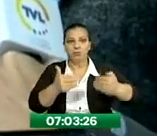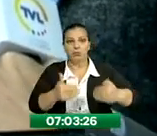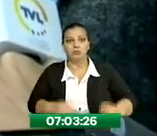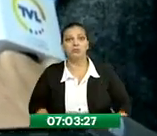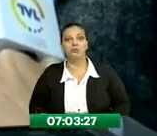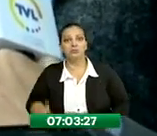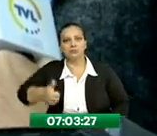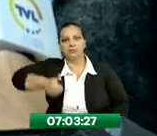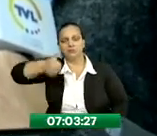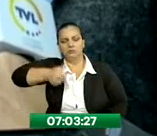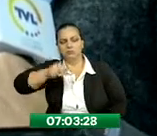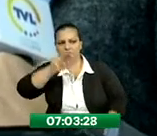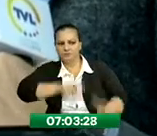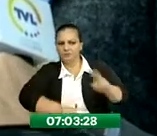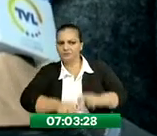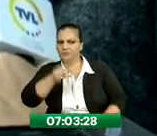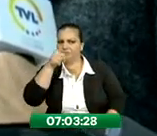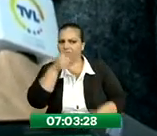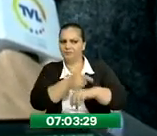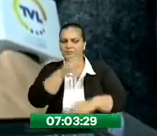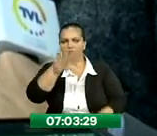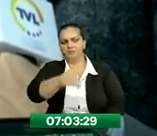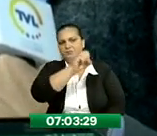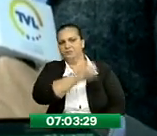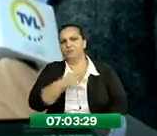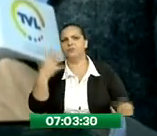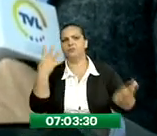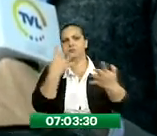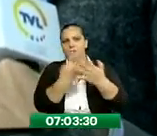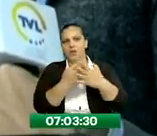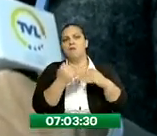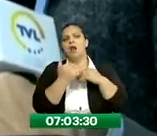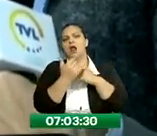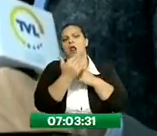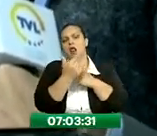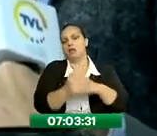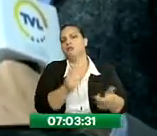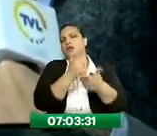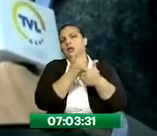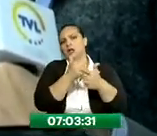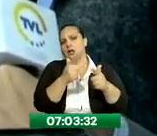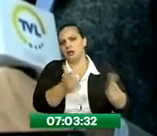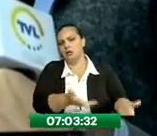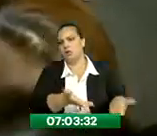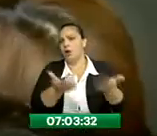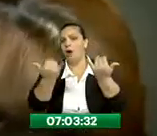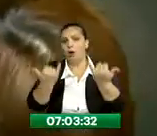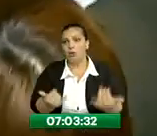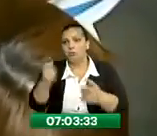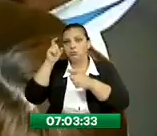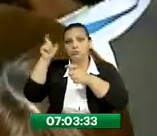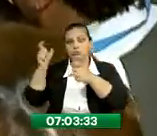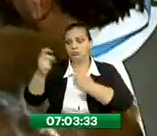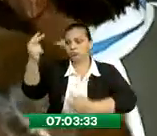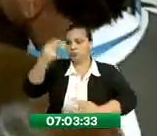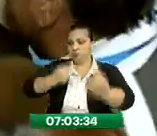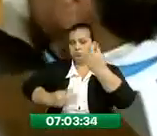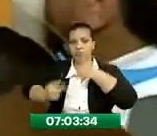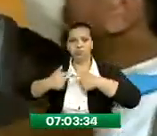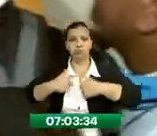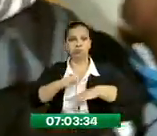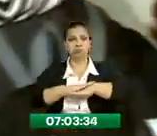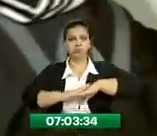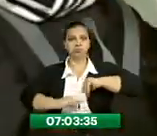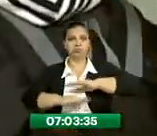no hay mejor forma de demostrarlo que con la reformulación de cargos que ha hecho la Fiscalía. El pasado martes, a